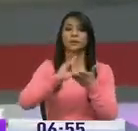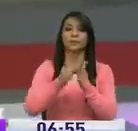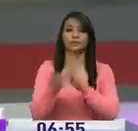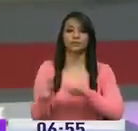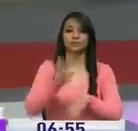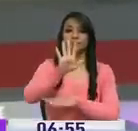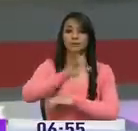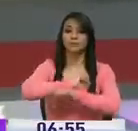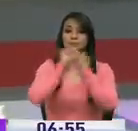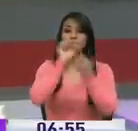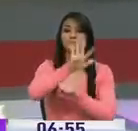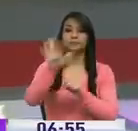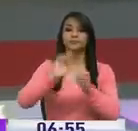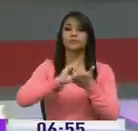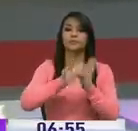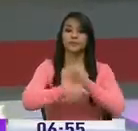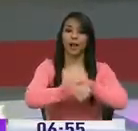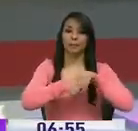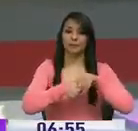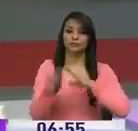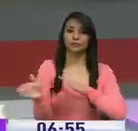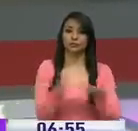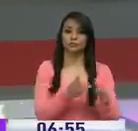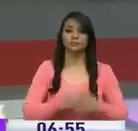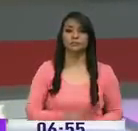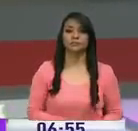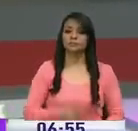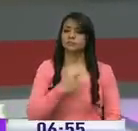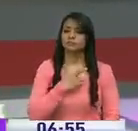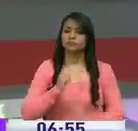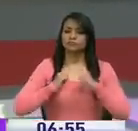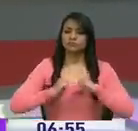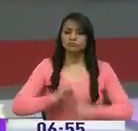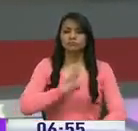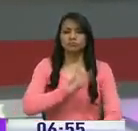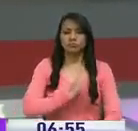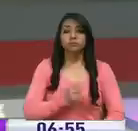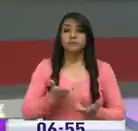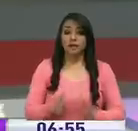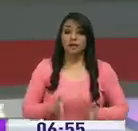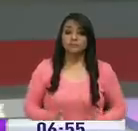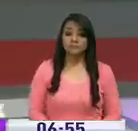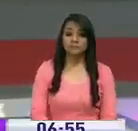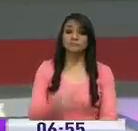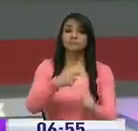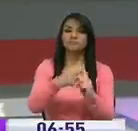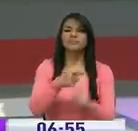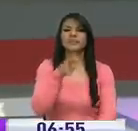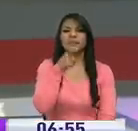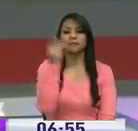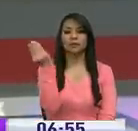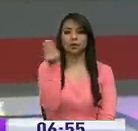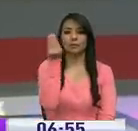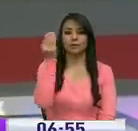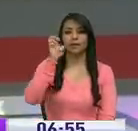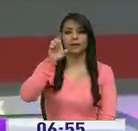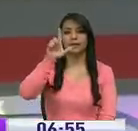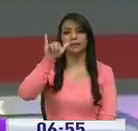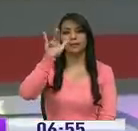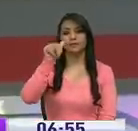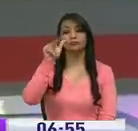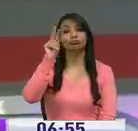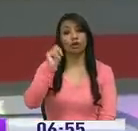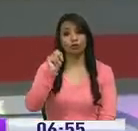allá en Galápagos vamos a contarles que en medio del dolor y la consternación fueron enterrados los restos del joven Edison cosíos